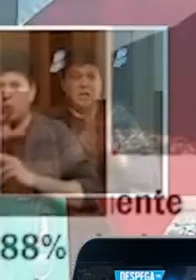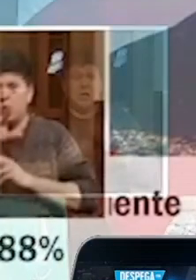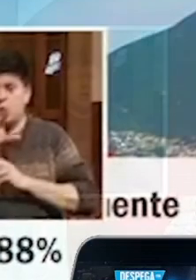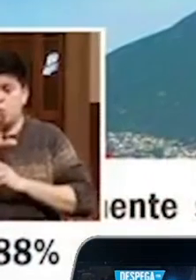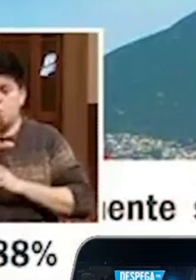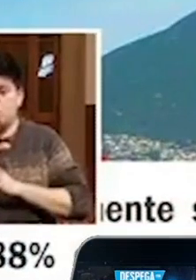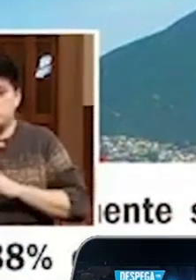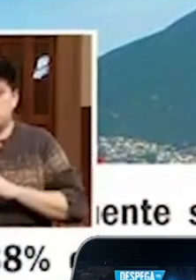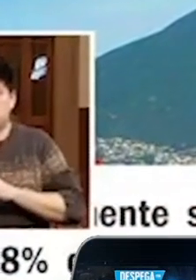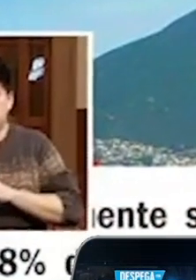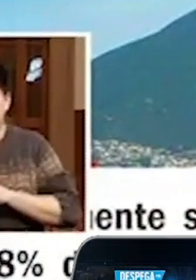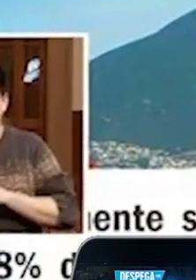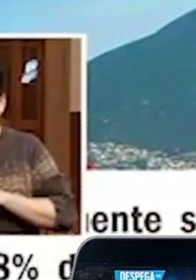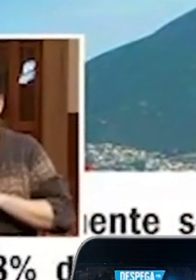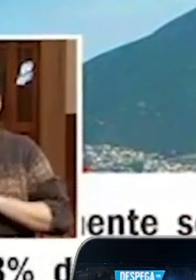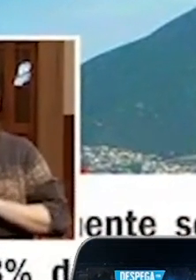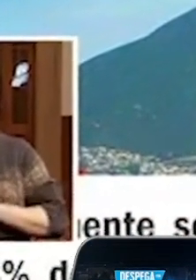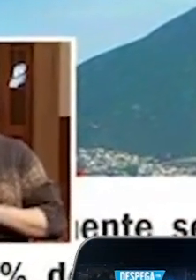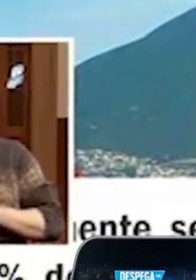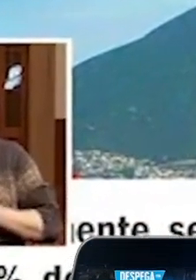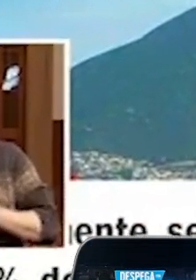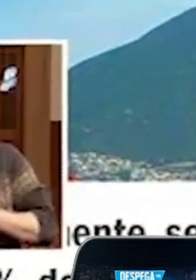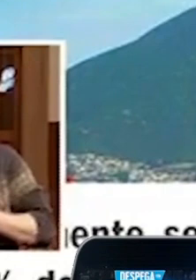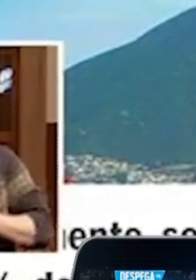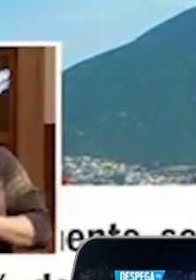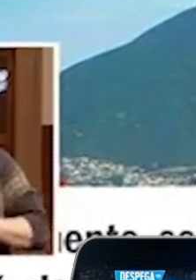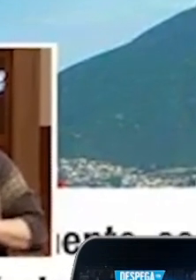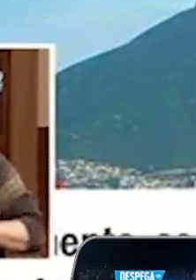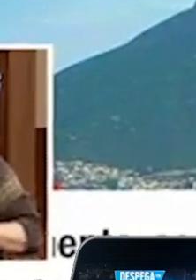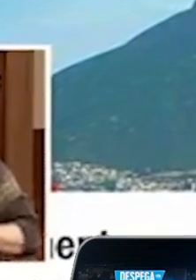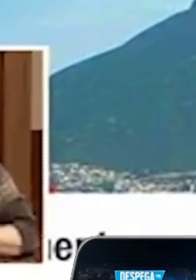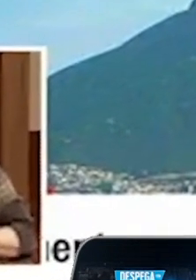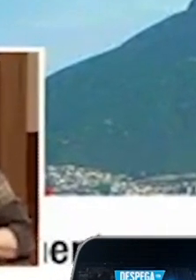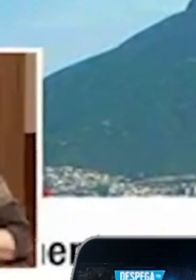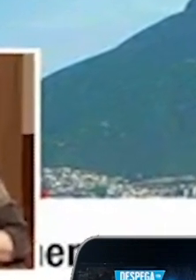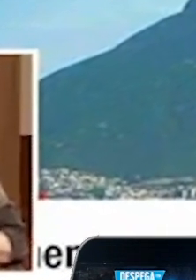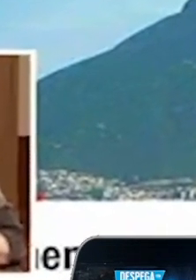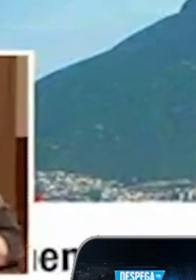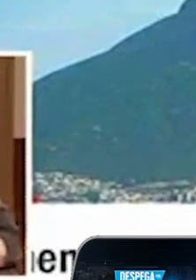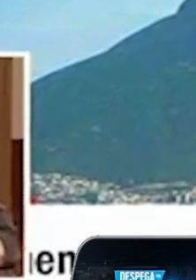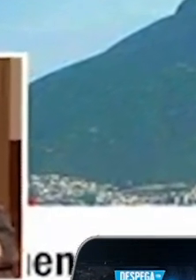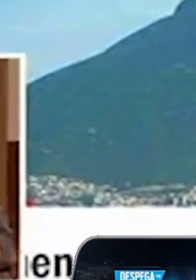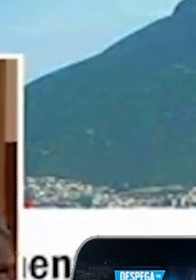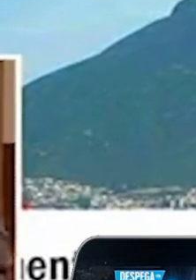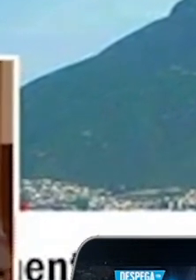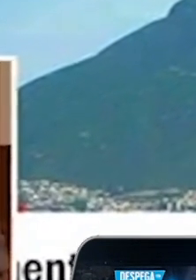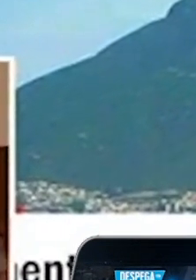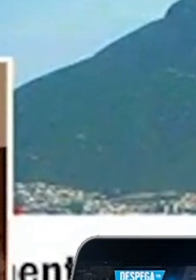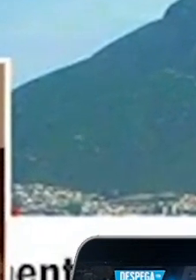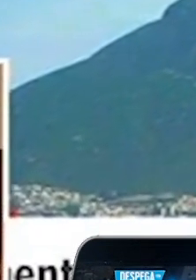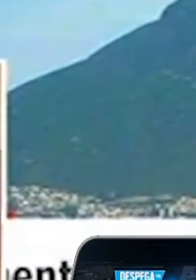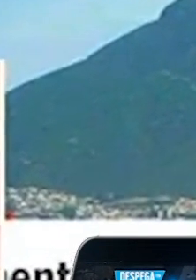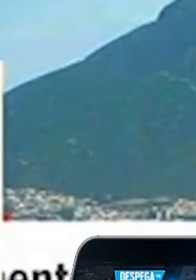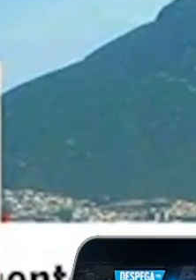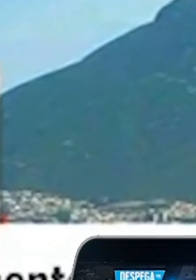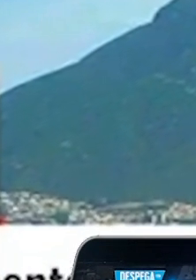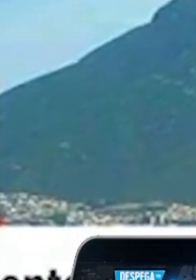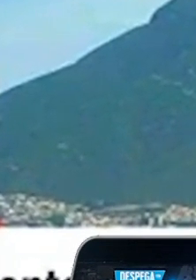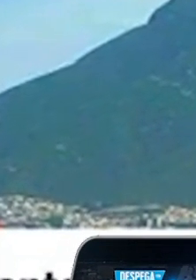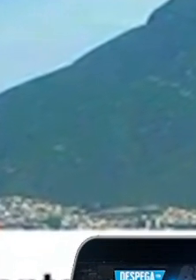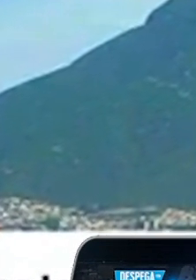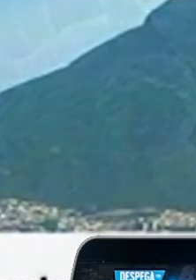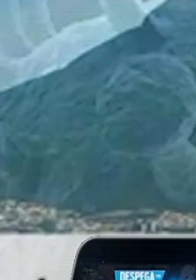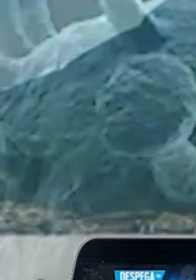mandar a México las muestras de la nueva cepa. Tenemos evidencia de que sí lo es, probablemente, y esperaremos la confirmación,